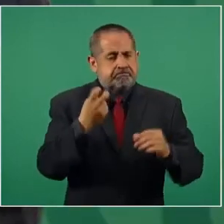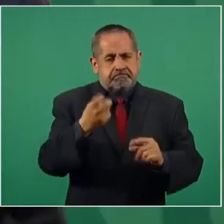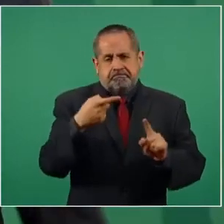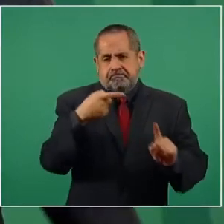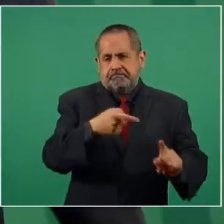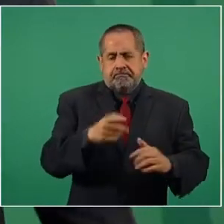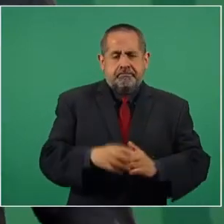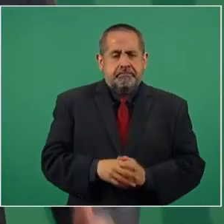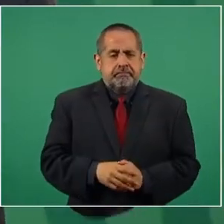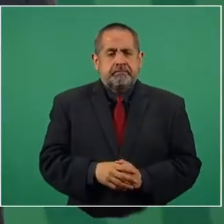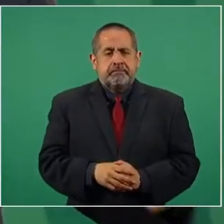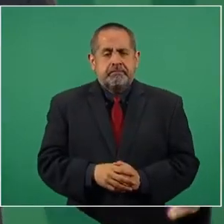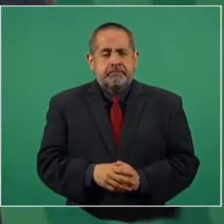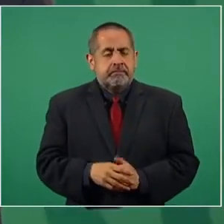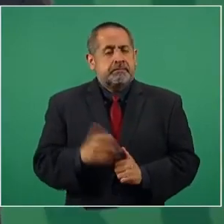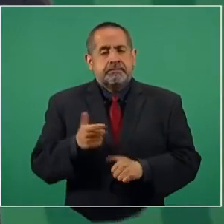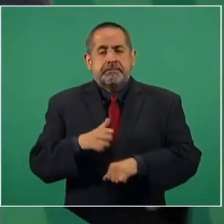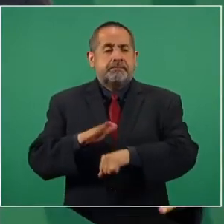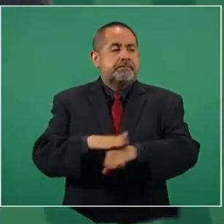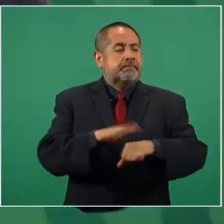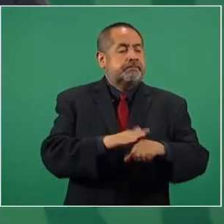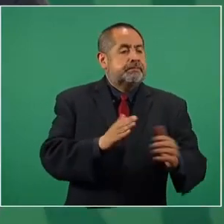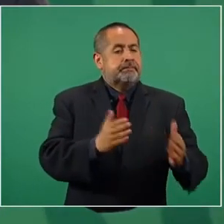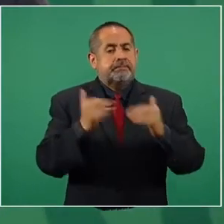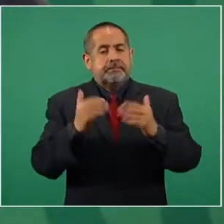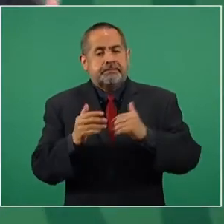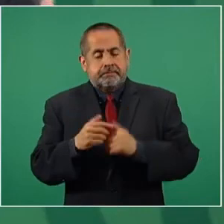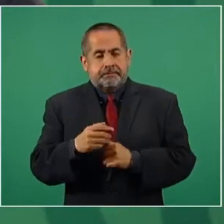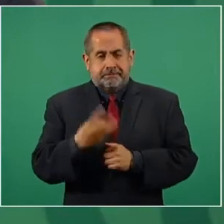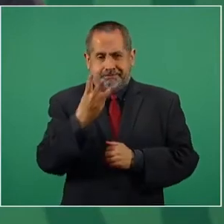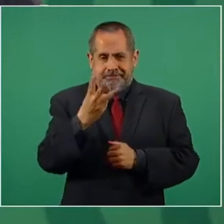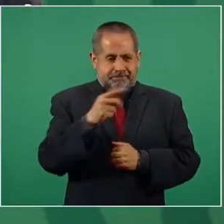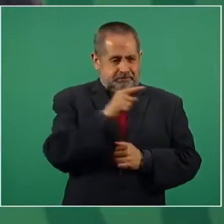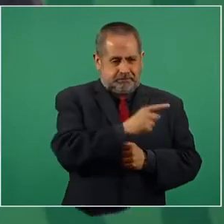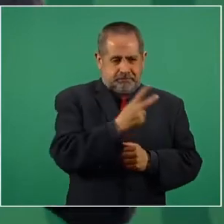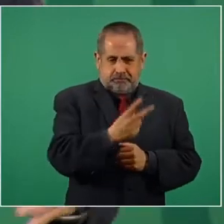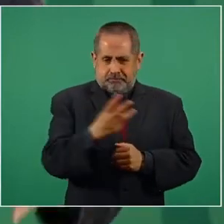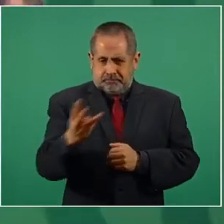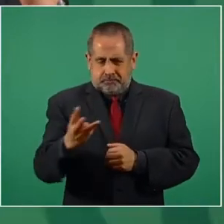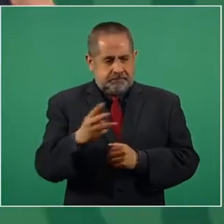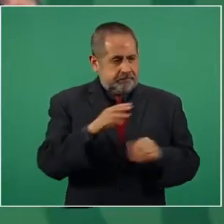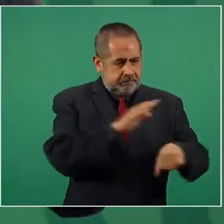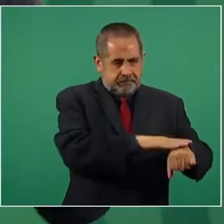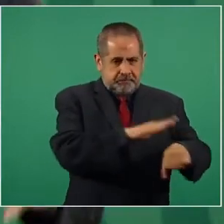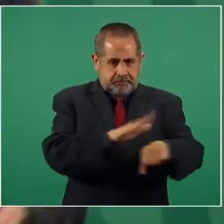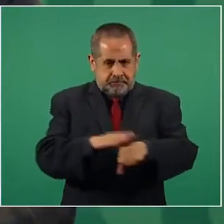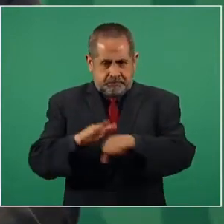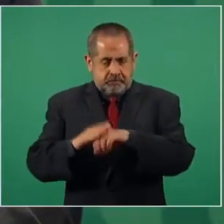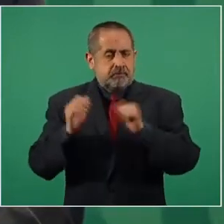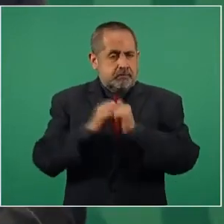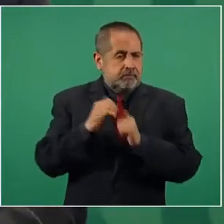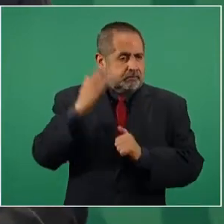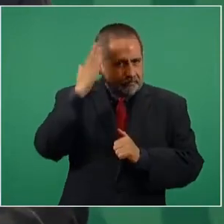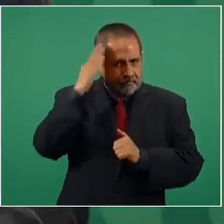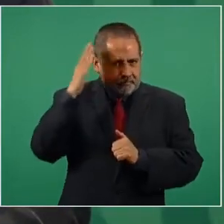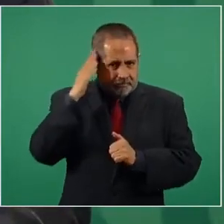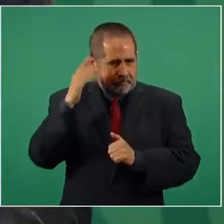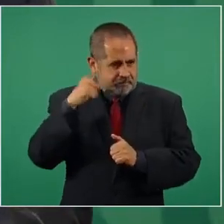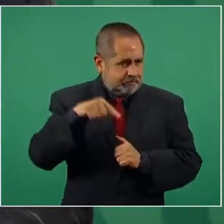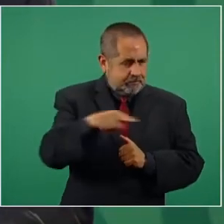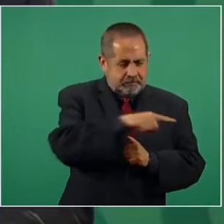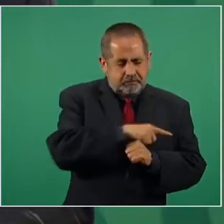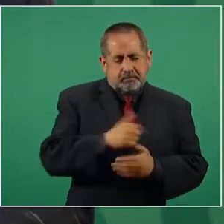Y llamando a las tres organizaciones y a los dirigentes a que